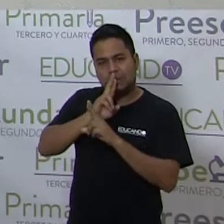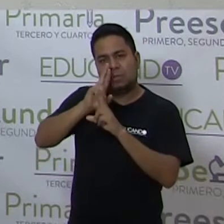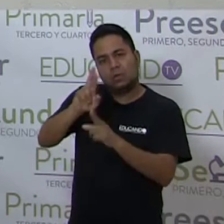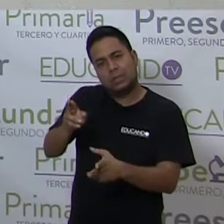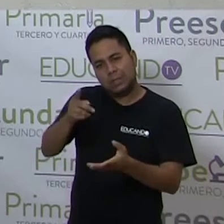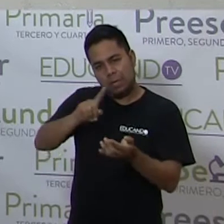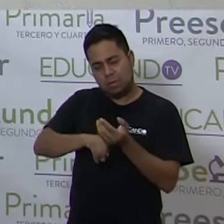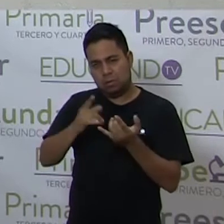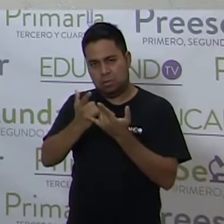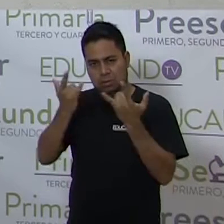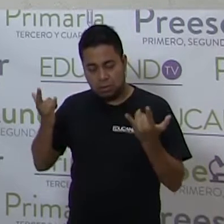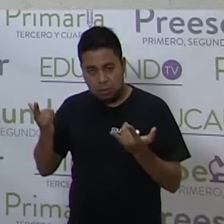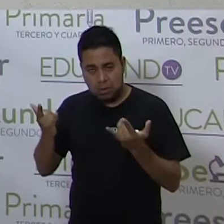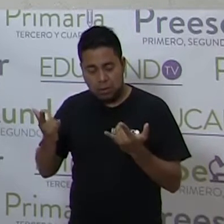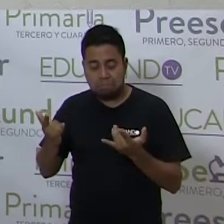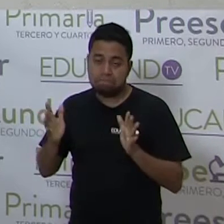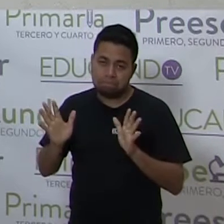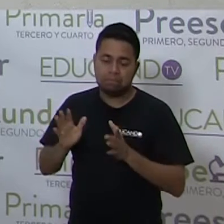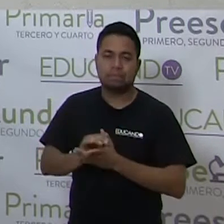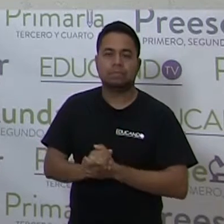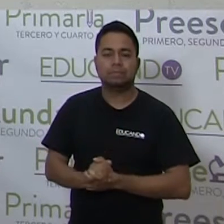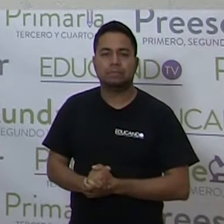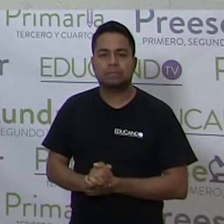Bueno, pues el día de hoy también